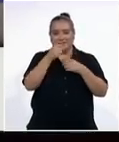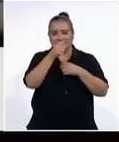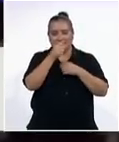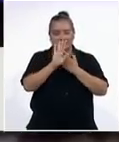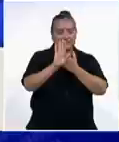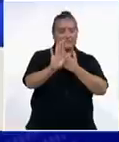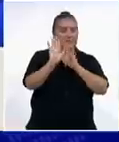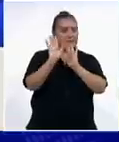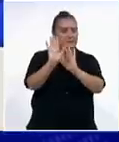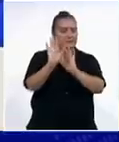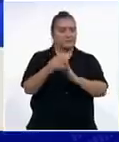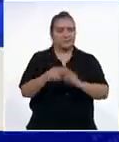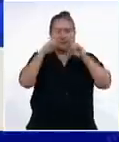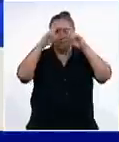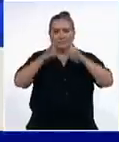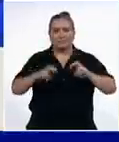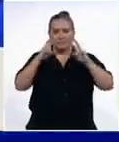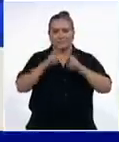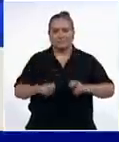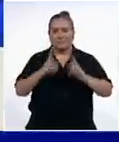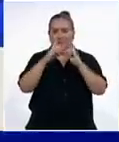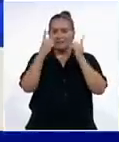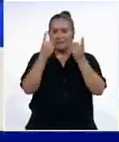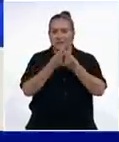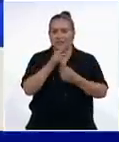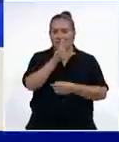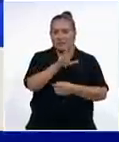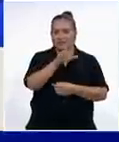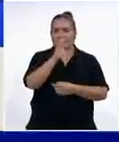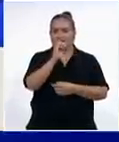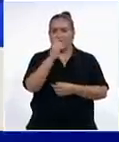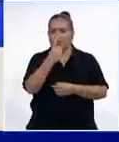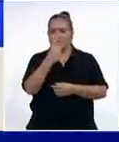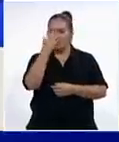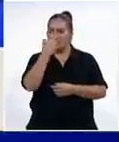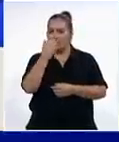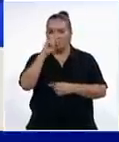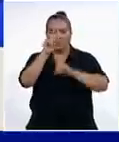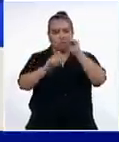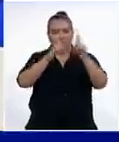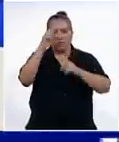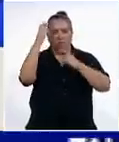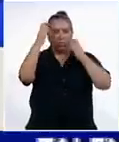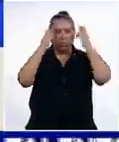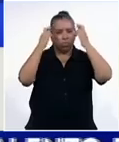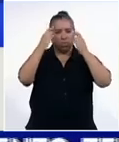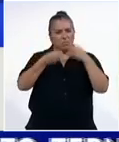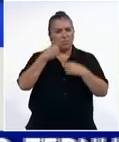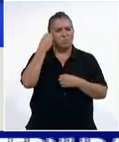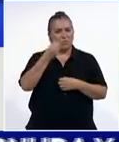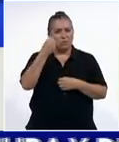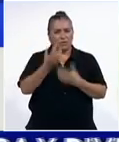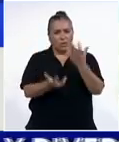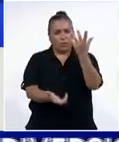embargo, el análisis de las condiciones en las que quedó el departamento 301 ha generado varias preguntas. ¿Por qué, si